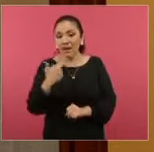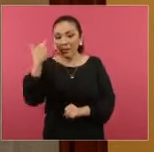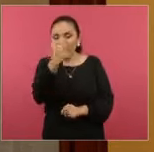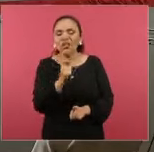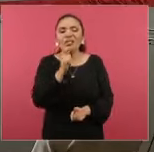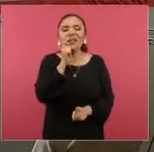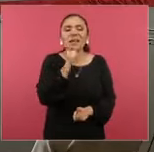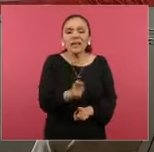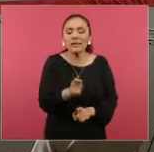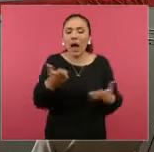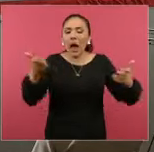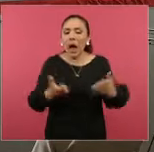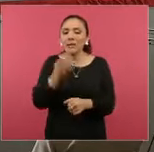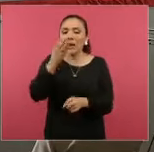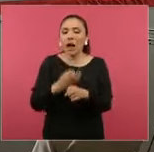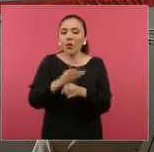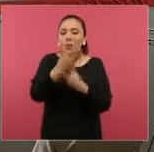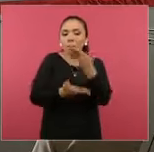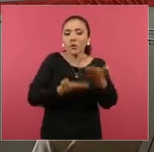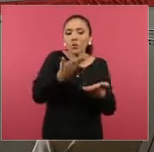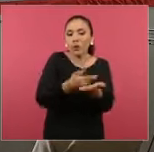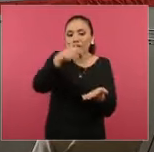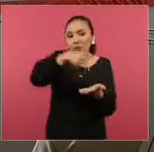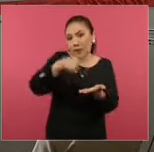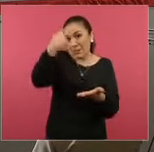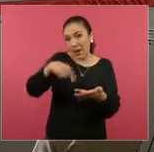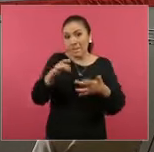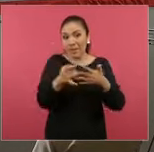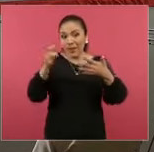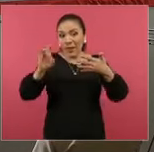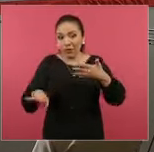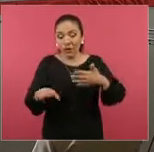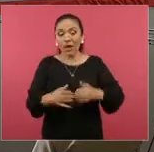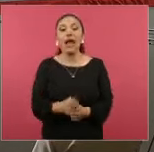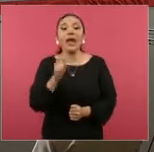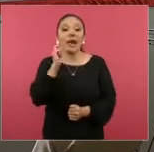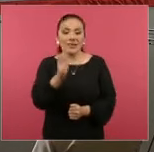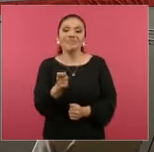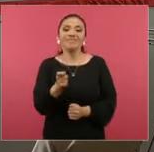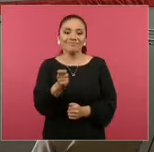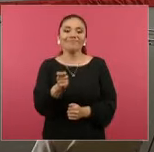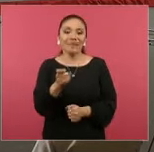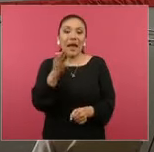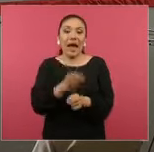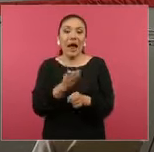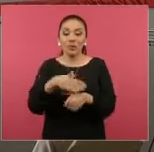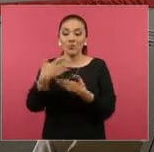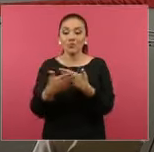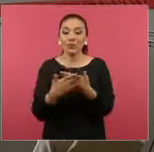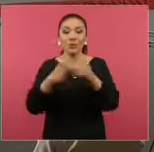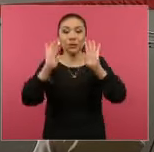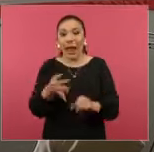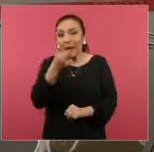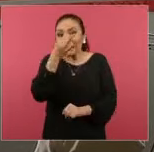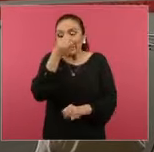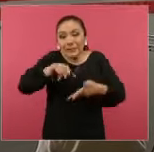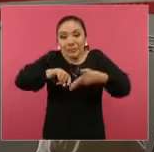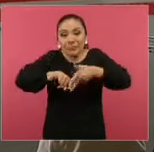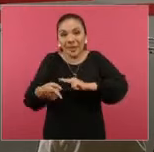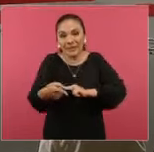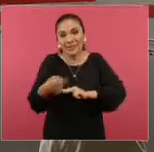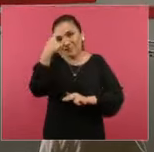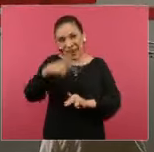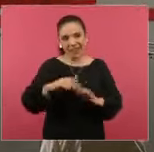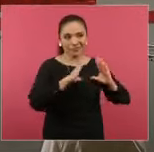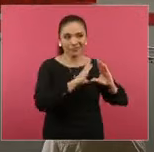de lo que se está planteando en esta propuesta pedagógica que estamos a punto de comenzar a